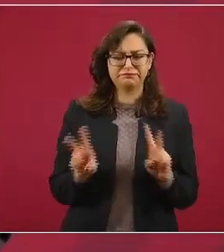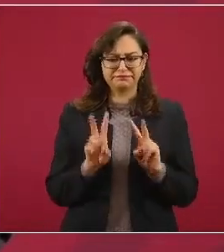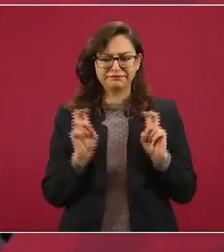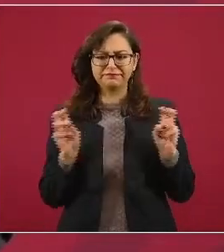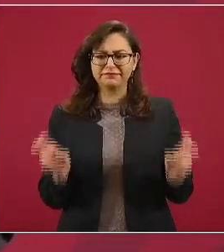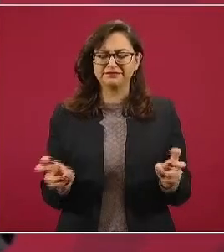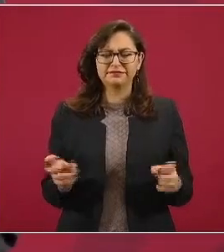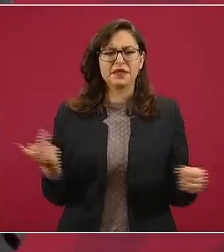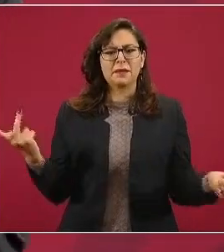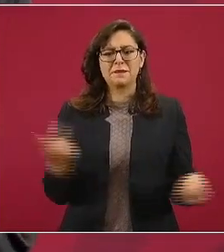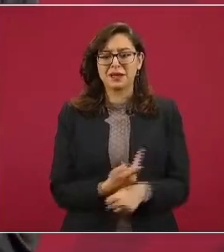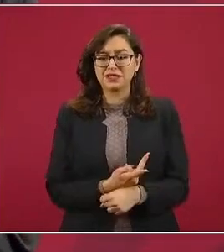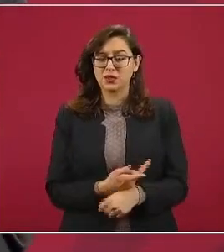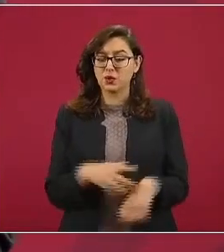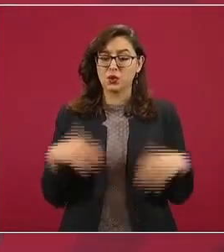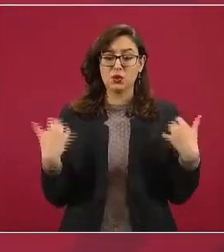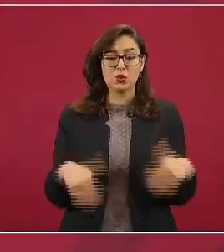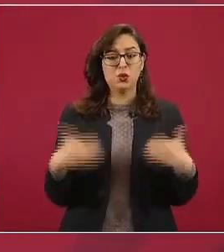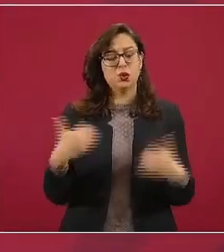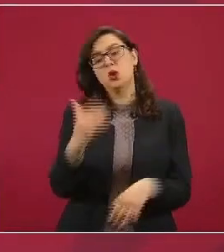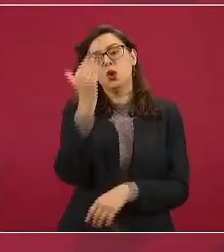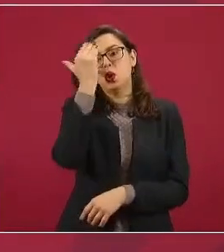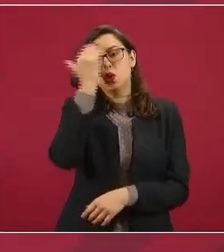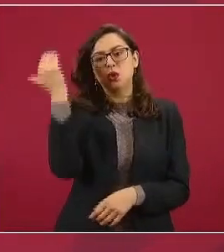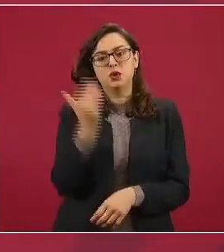enfermedad terrible,